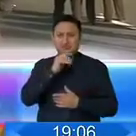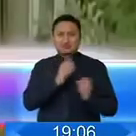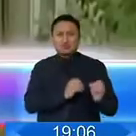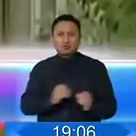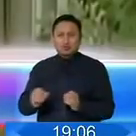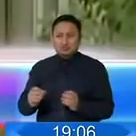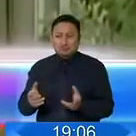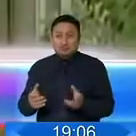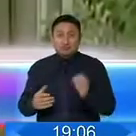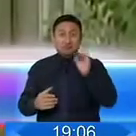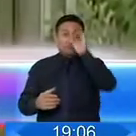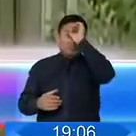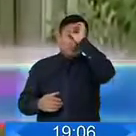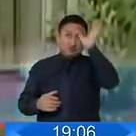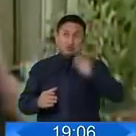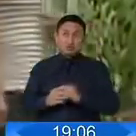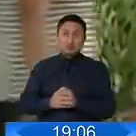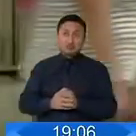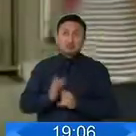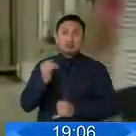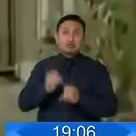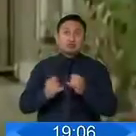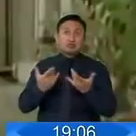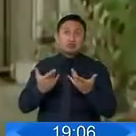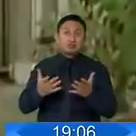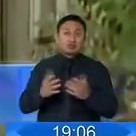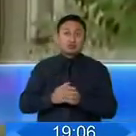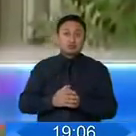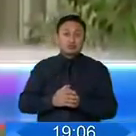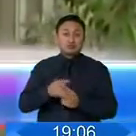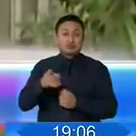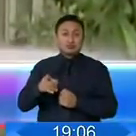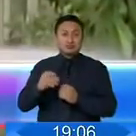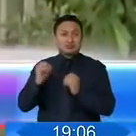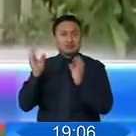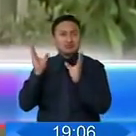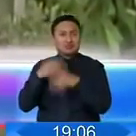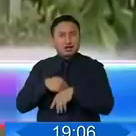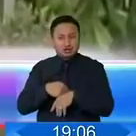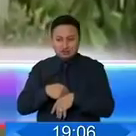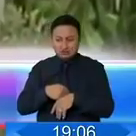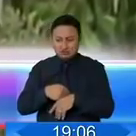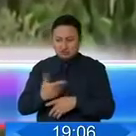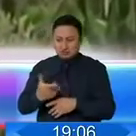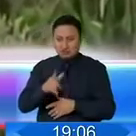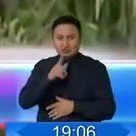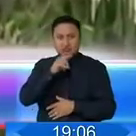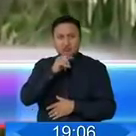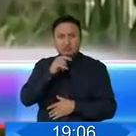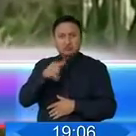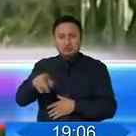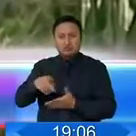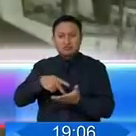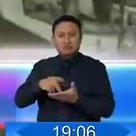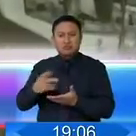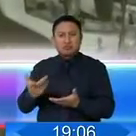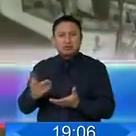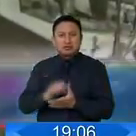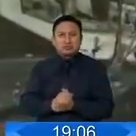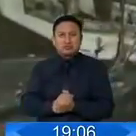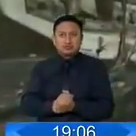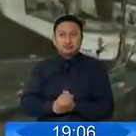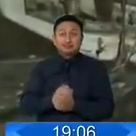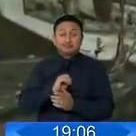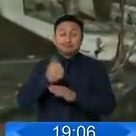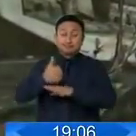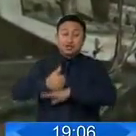paseo. Lo único que nos dimos cuenta al último fue que totalmente era gratis, pero no sabemos quién. El que está manejando esto. Esto mientras